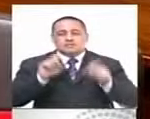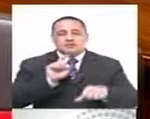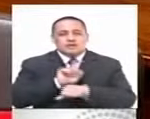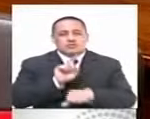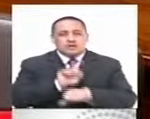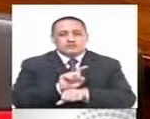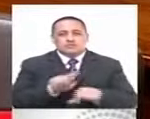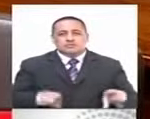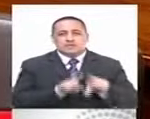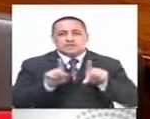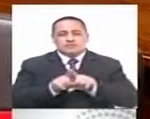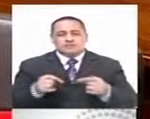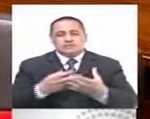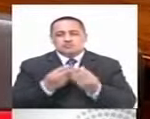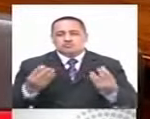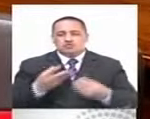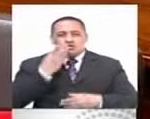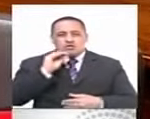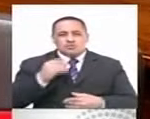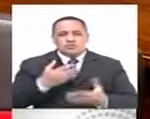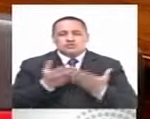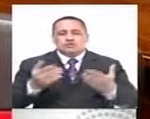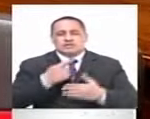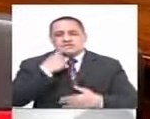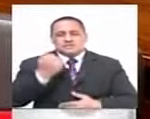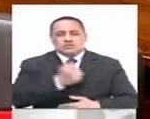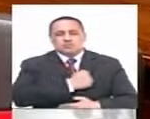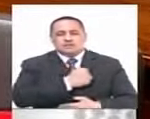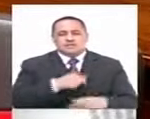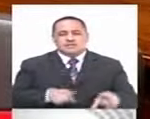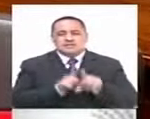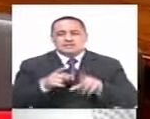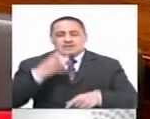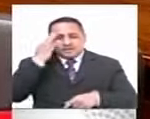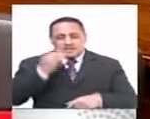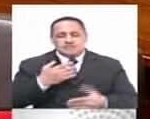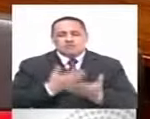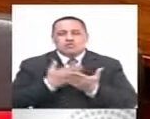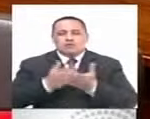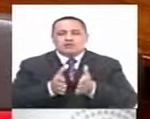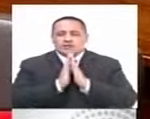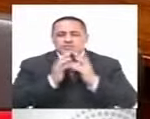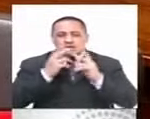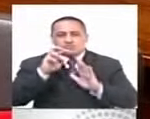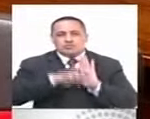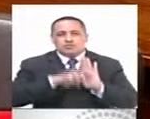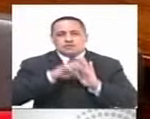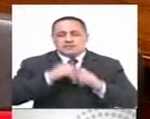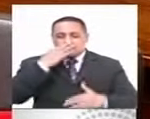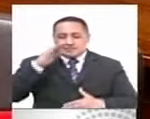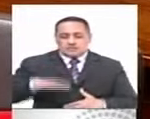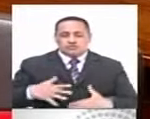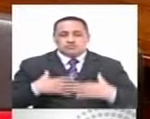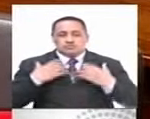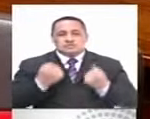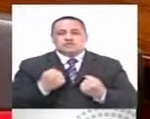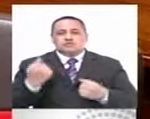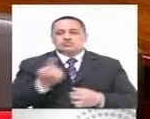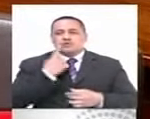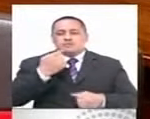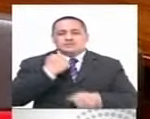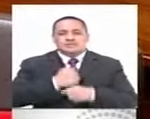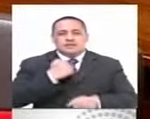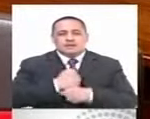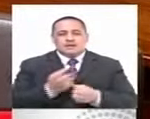educación de los adolescentes en secundaria, considerarlos, por favor, en el programa Caliwarma. Solamente se